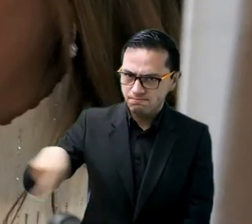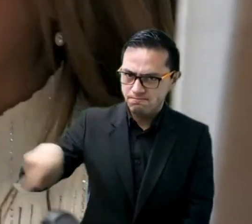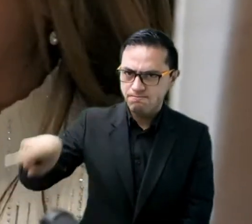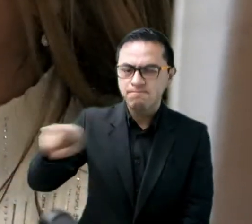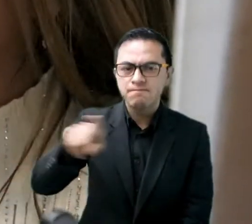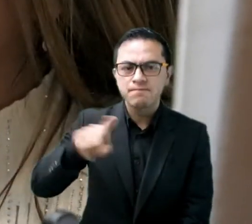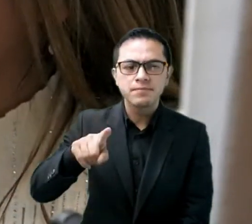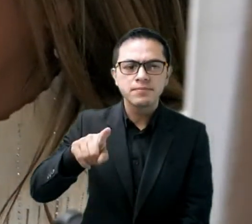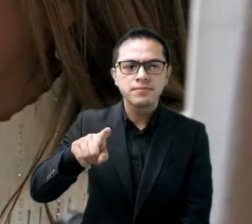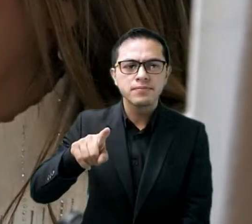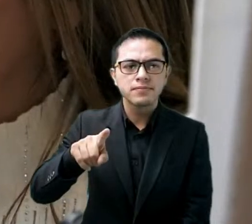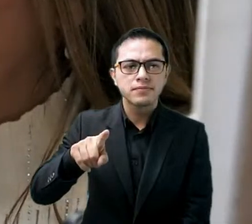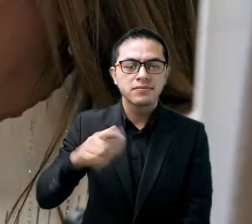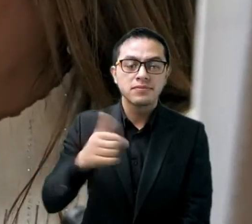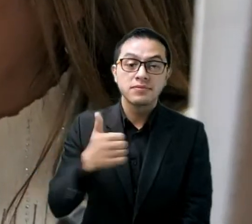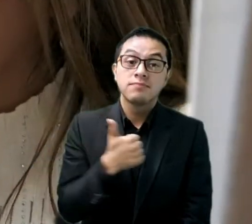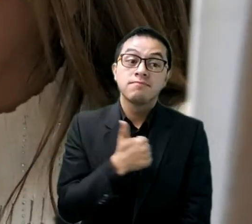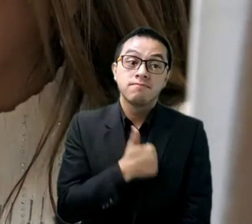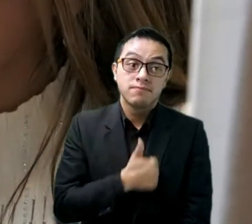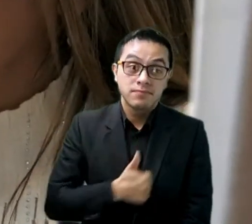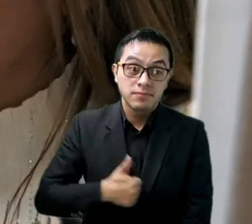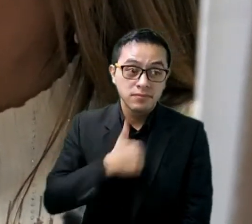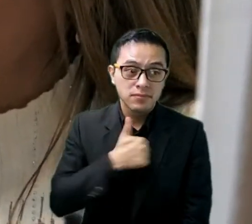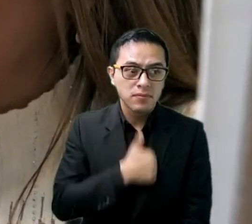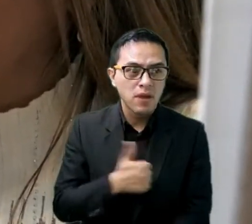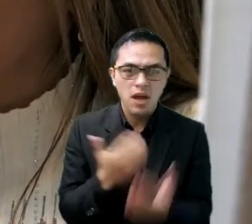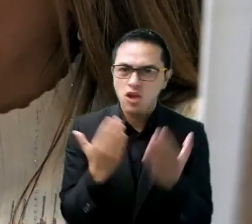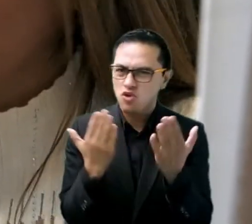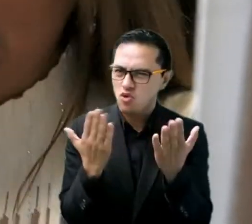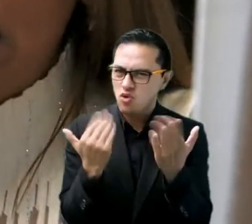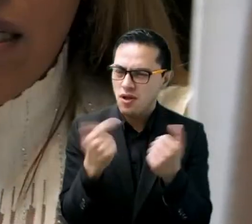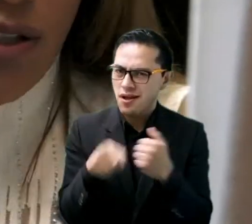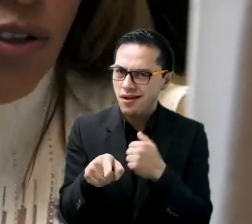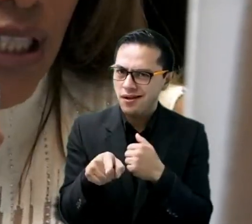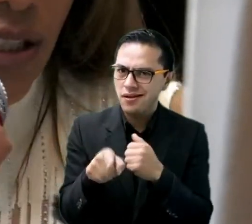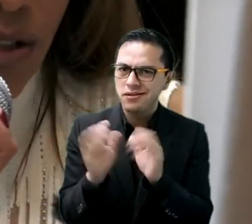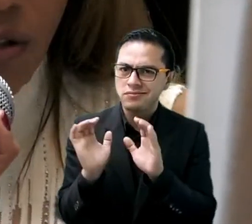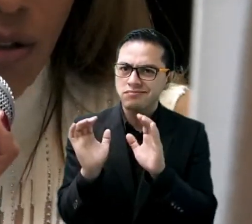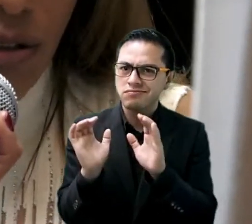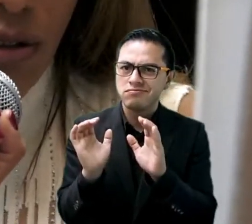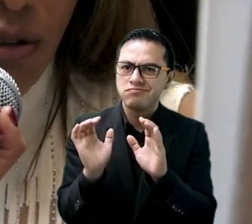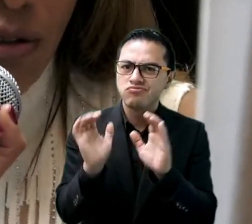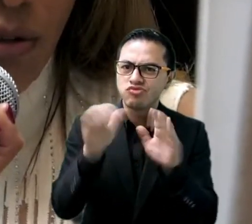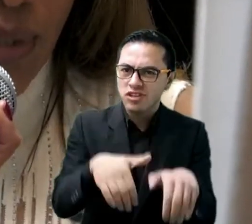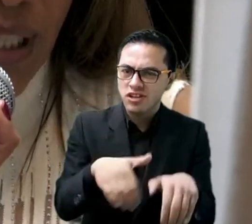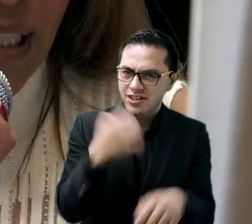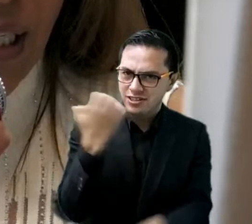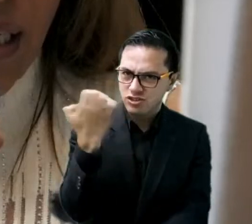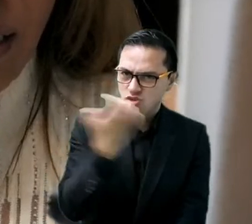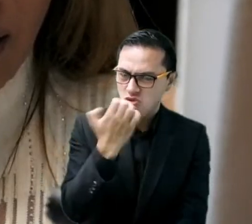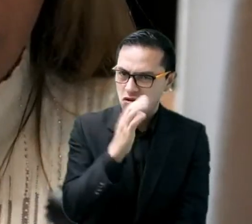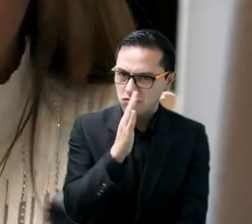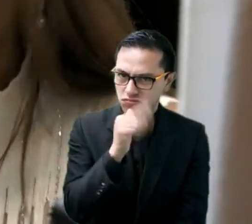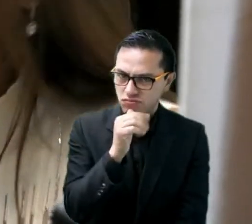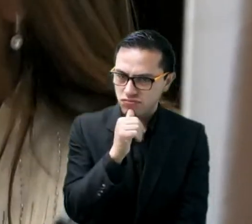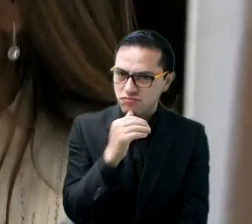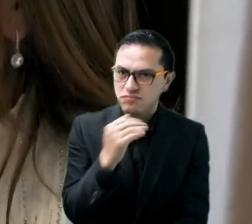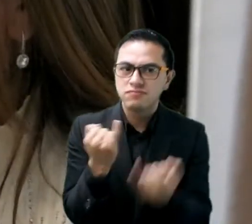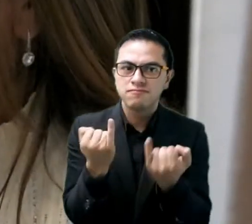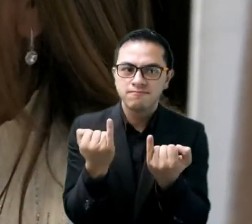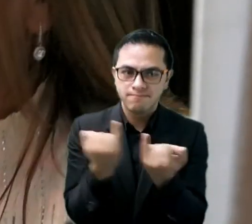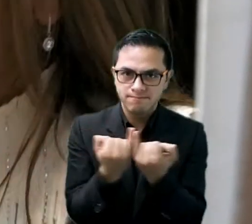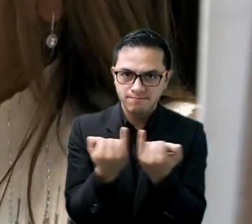que lamentablemente no han tenido acceso a la educación y con ello viene a